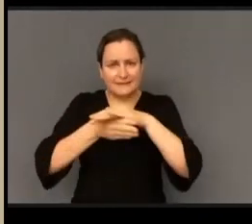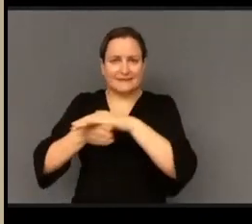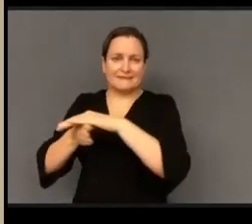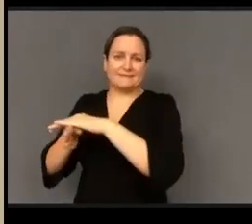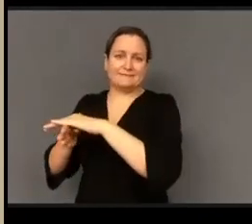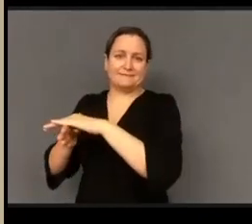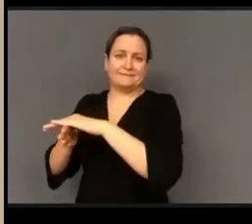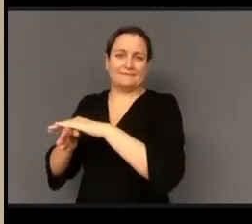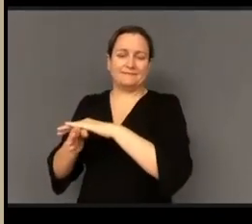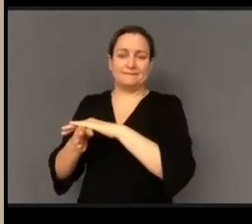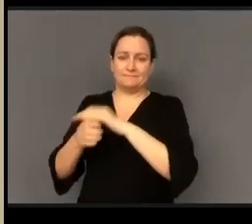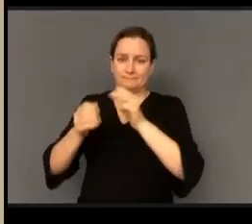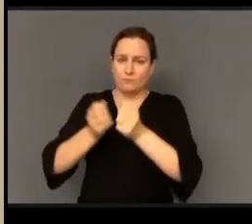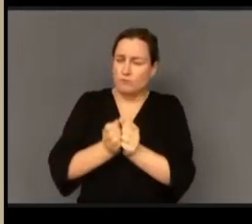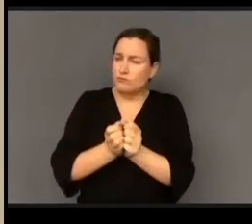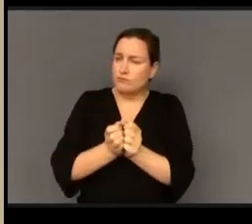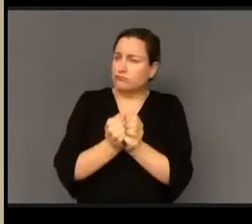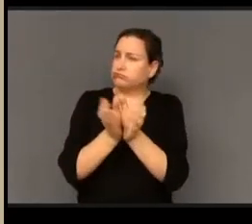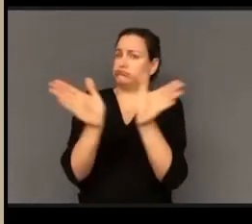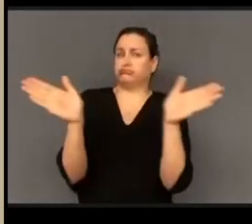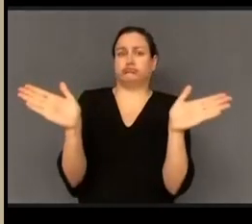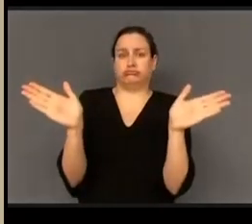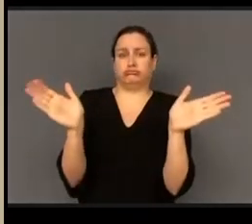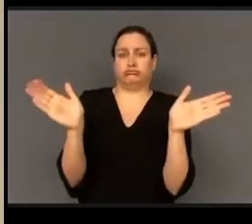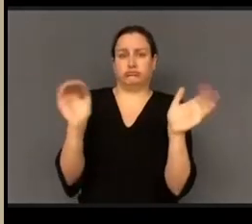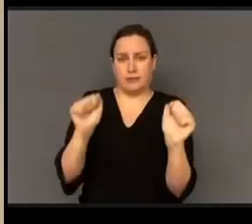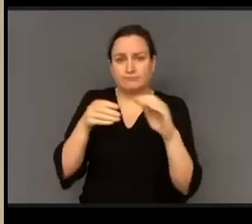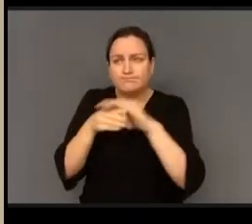y del espacio.